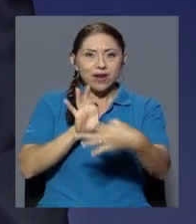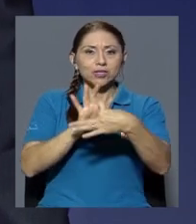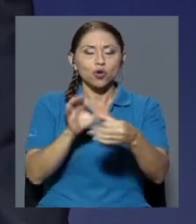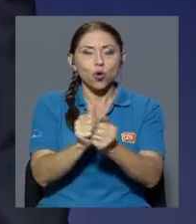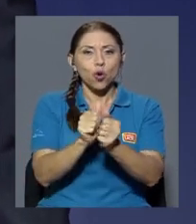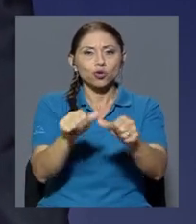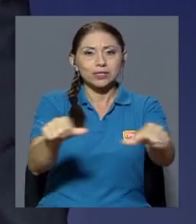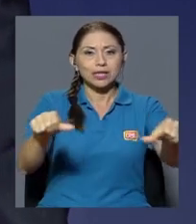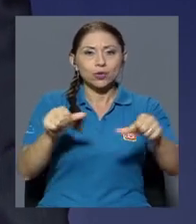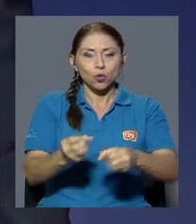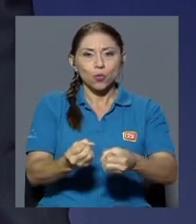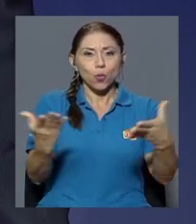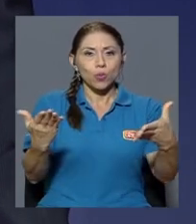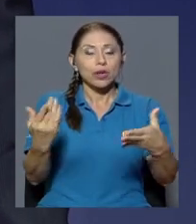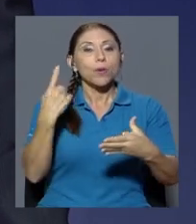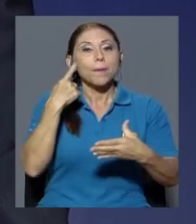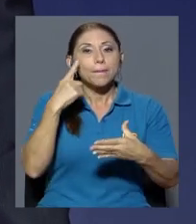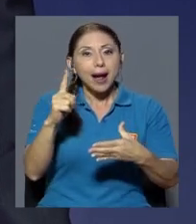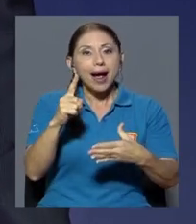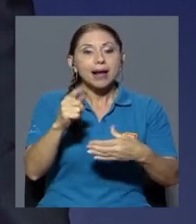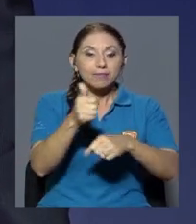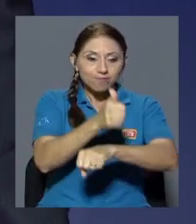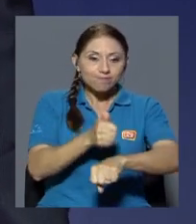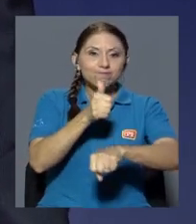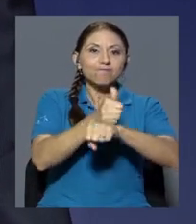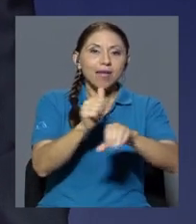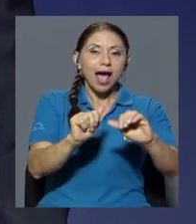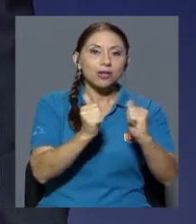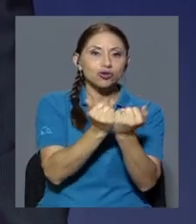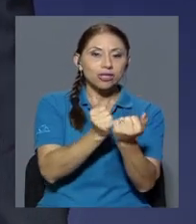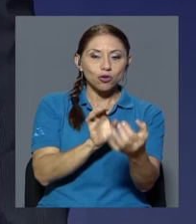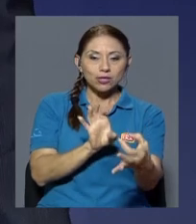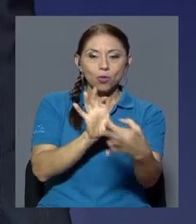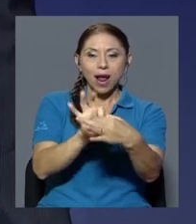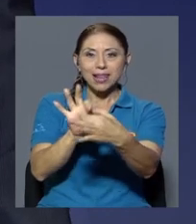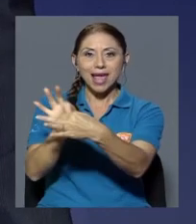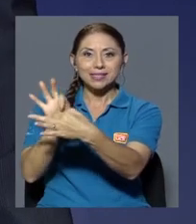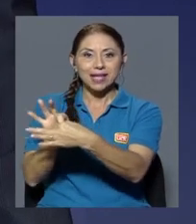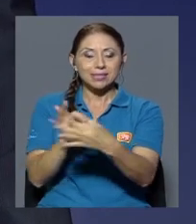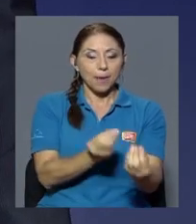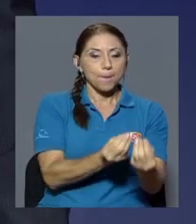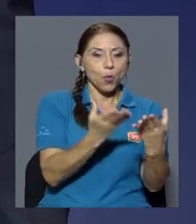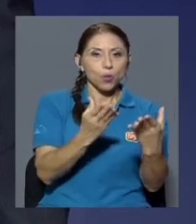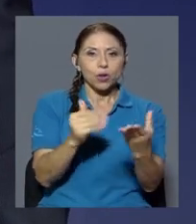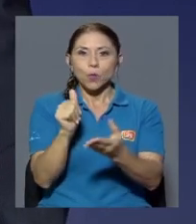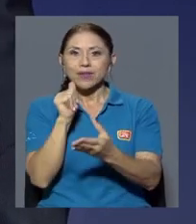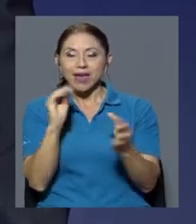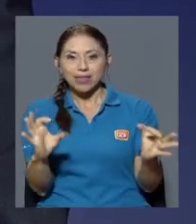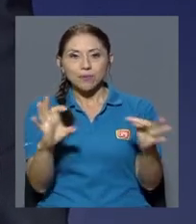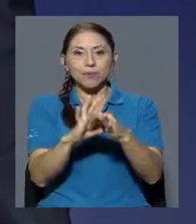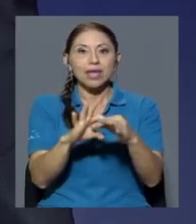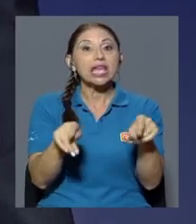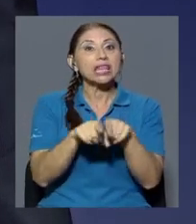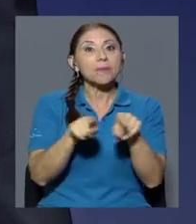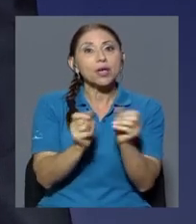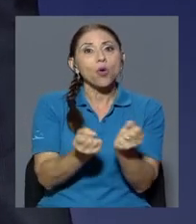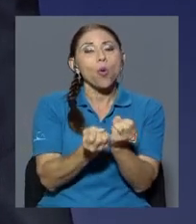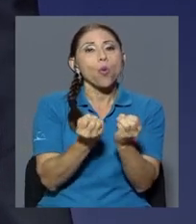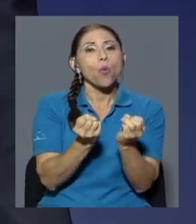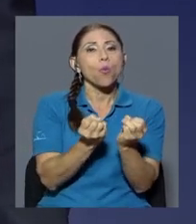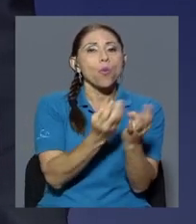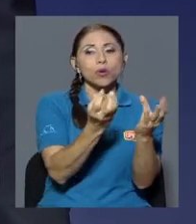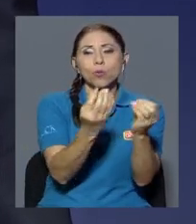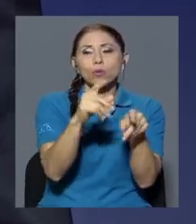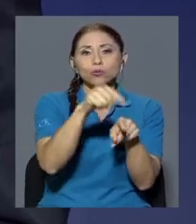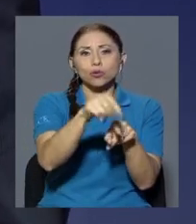para entablar también asociaciones o alianzas público-privadas en estos temas y desde luego también con multilaterales y en